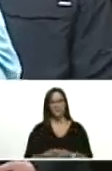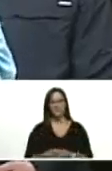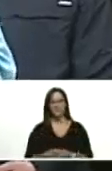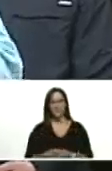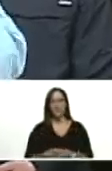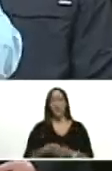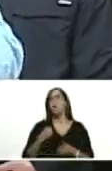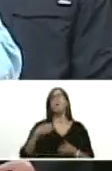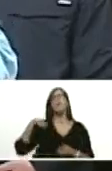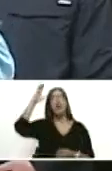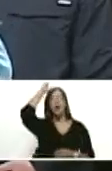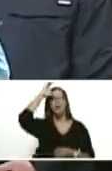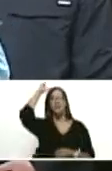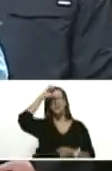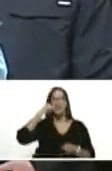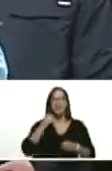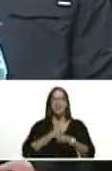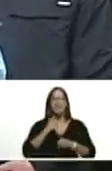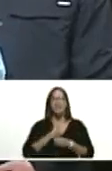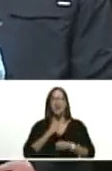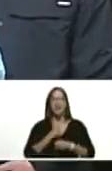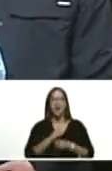una conciencia de trabajo,